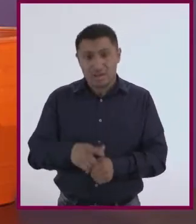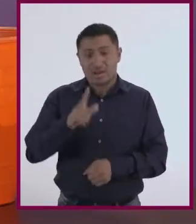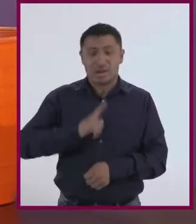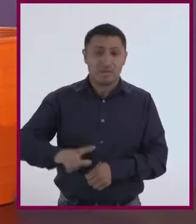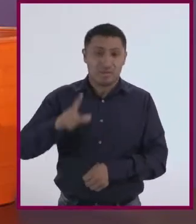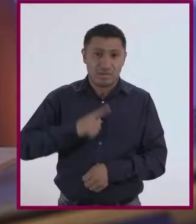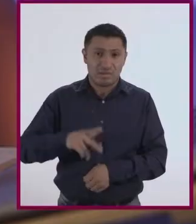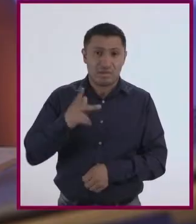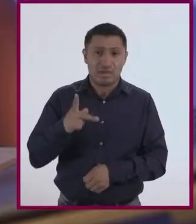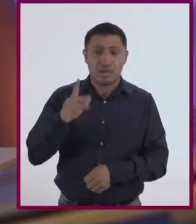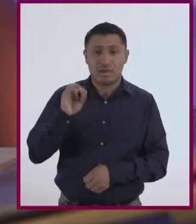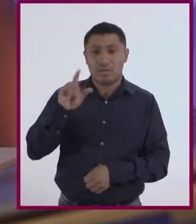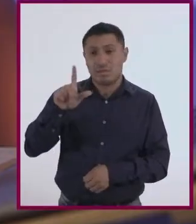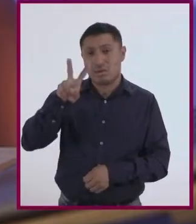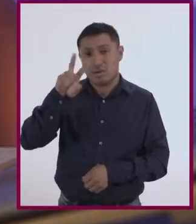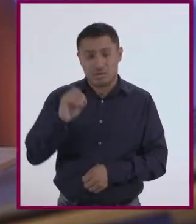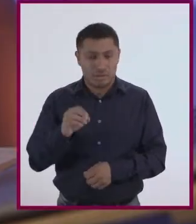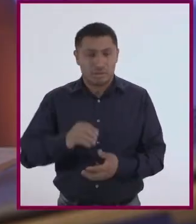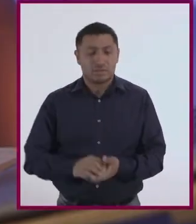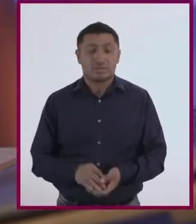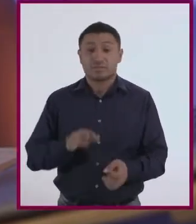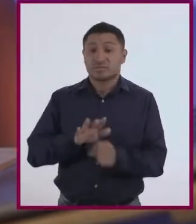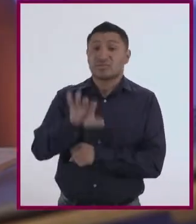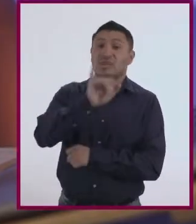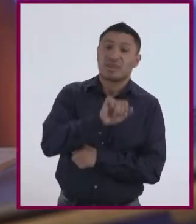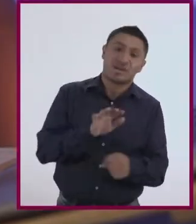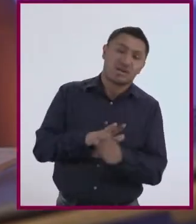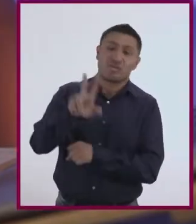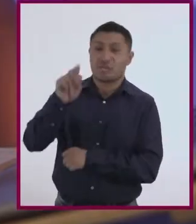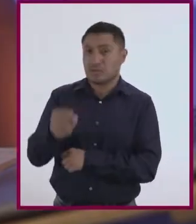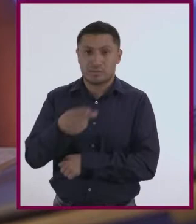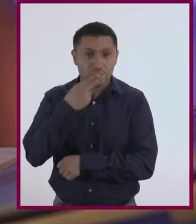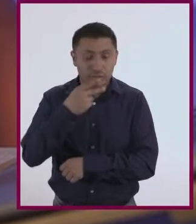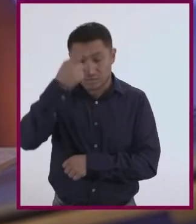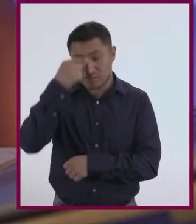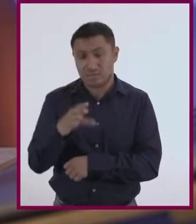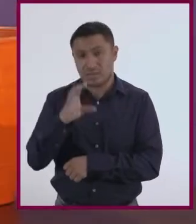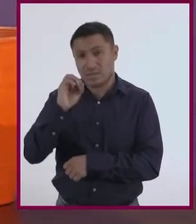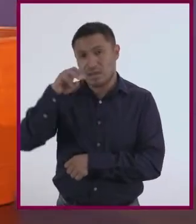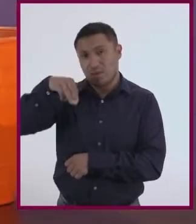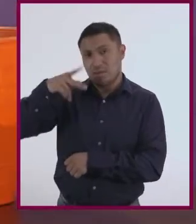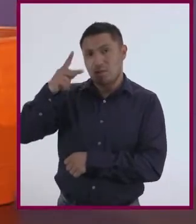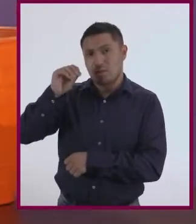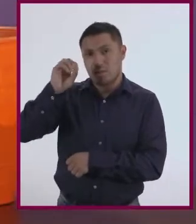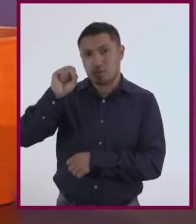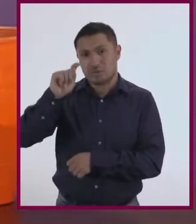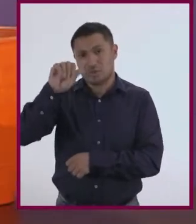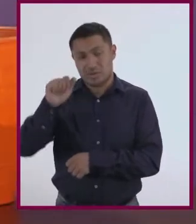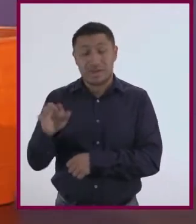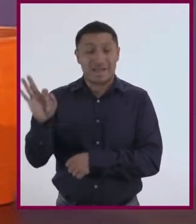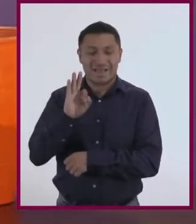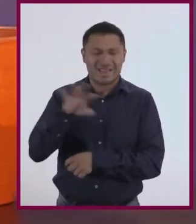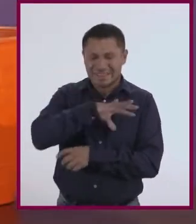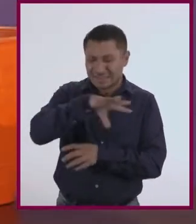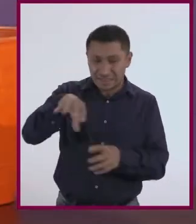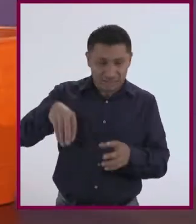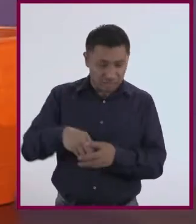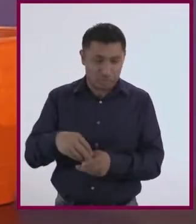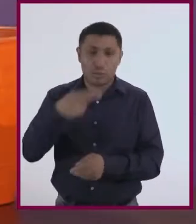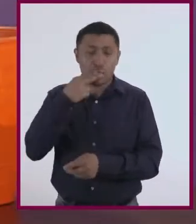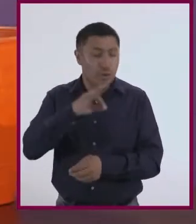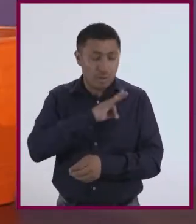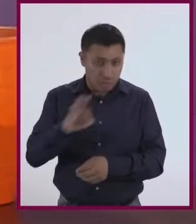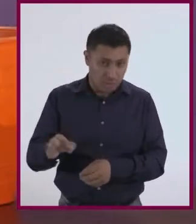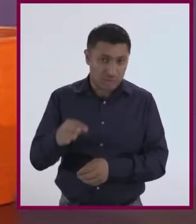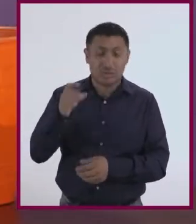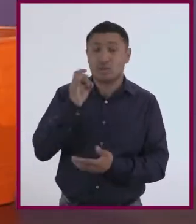orina, polvo. ¿Cuáles de estos sí pueden y cuáles no deben usarse para una composta? Se pueden usar casi todos los restos orgánicos